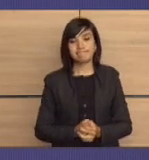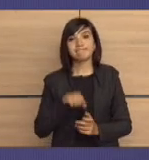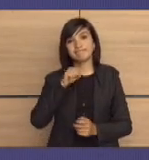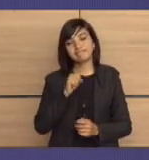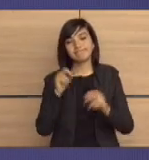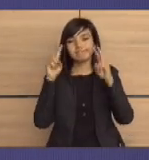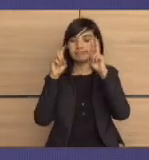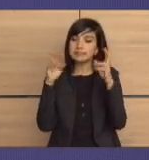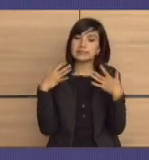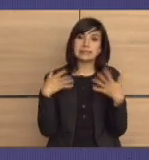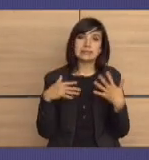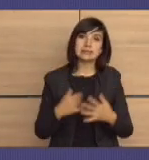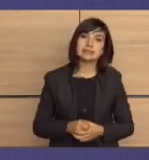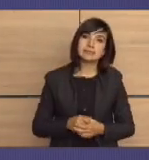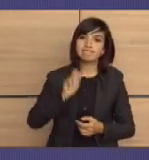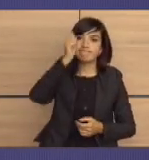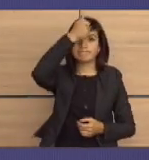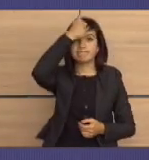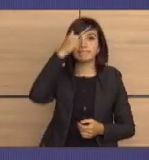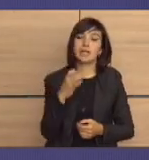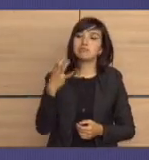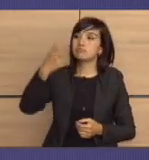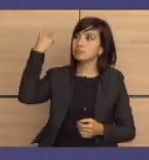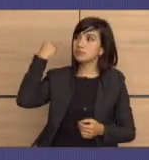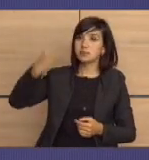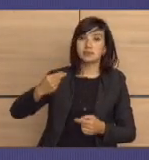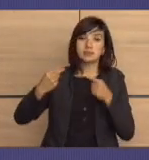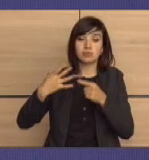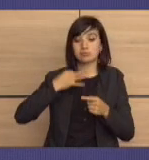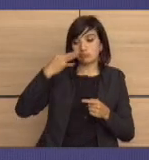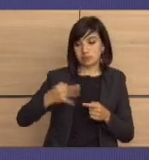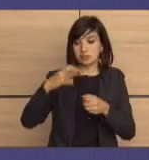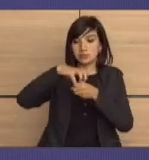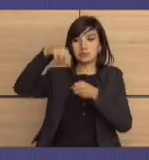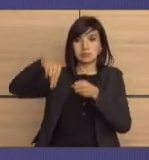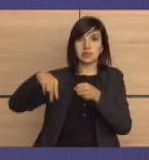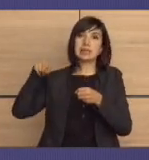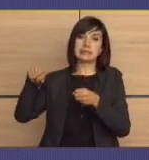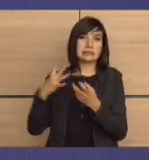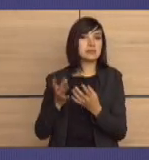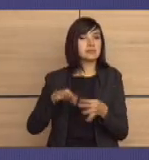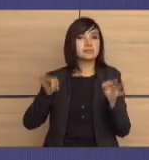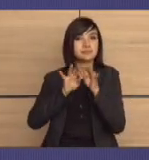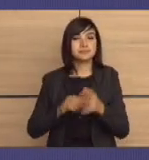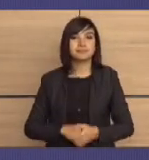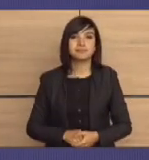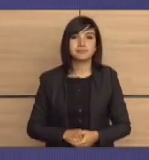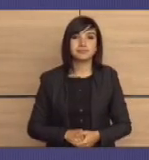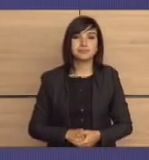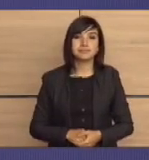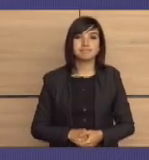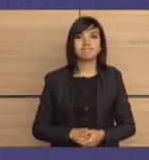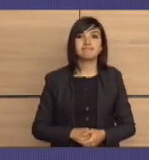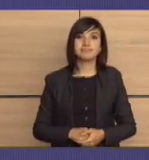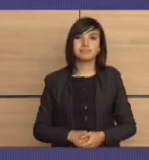que nos convoca como es la historia, la ética y la ciudadanía. En el caso de los pueblos indígenas,